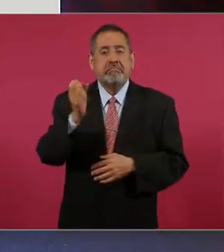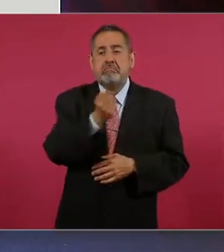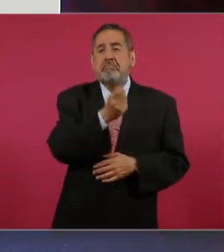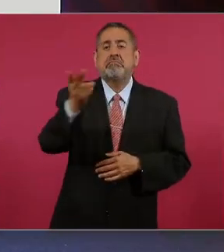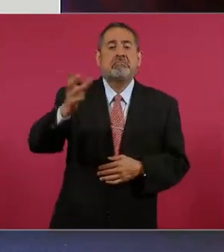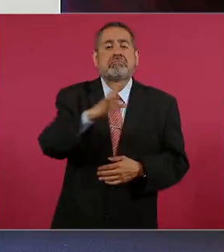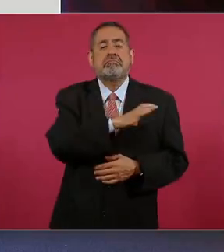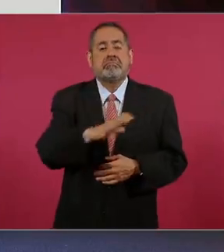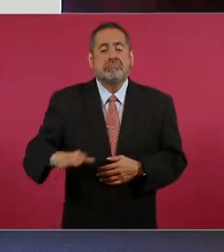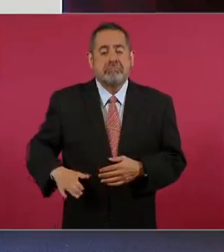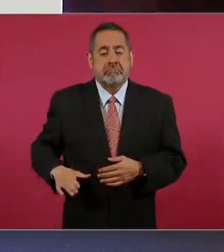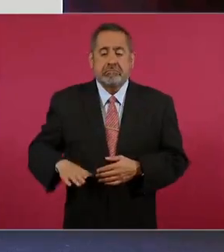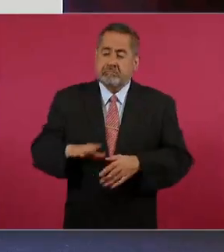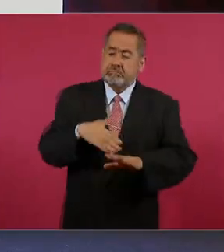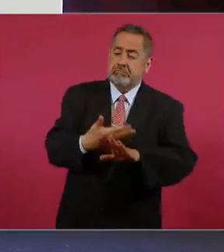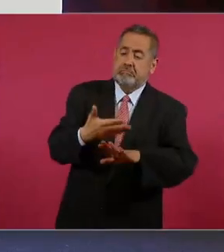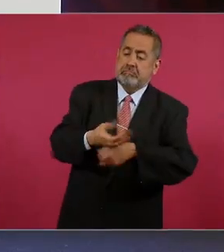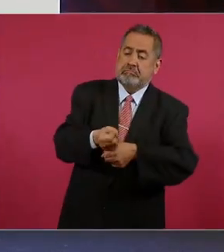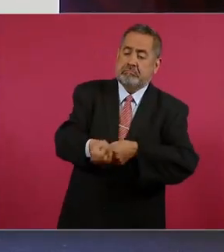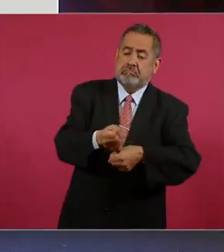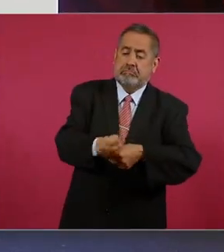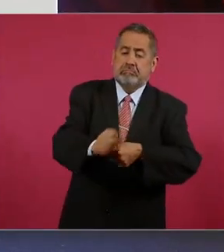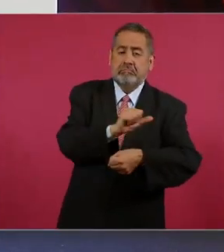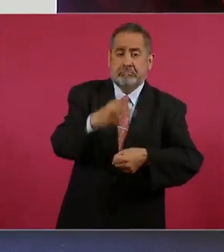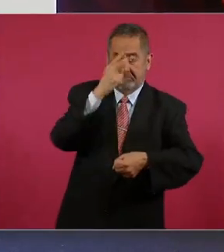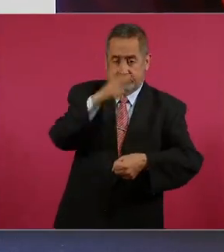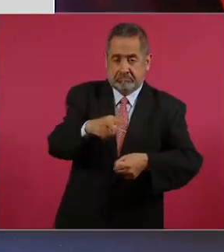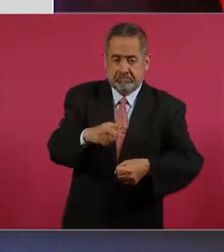comenzaba a hostigar a México en las elecciones?